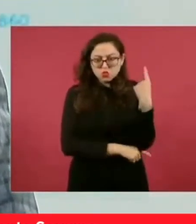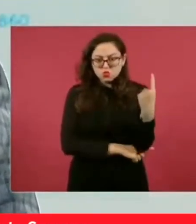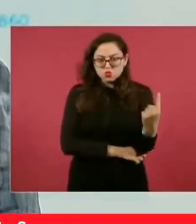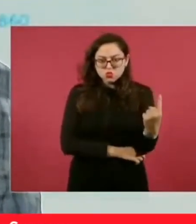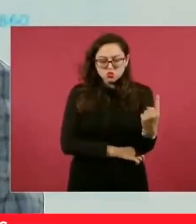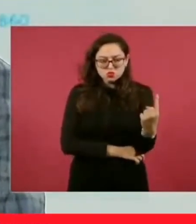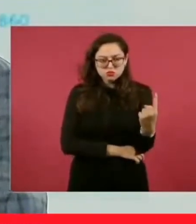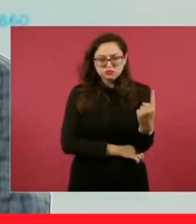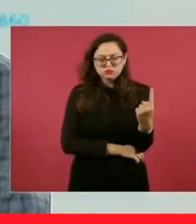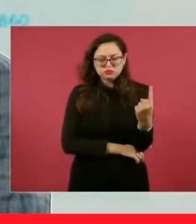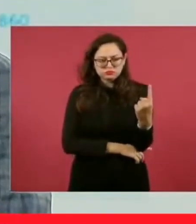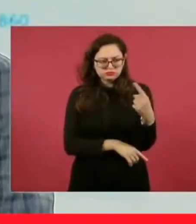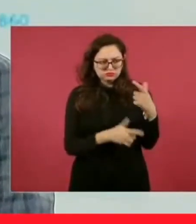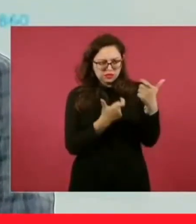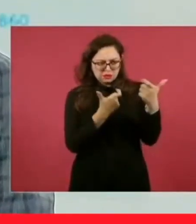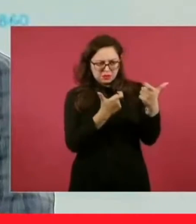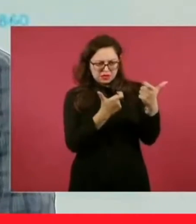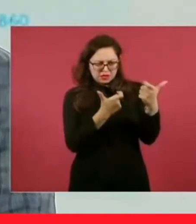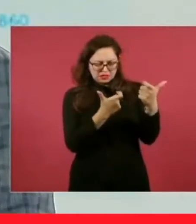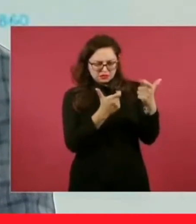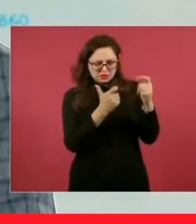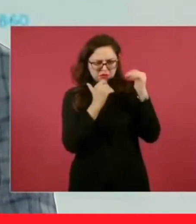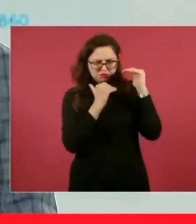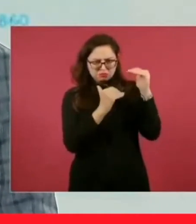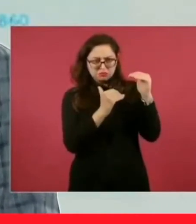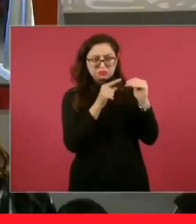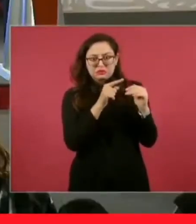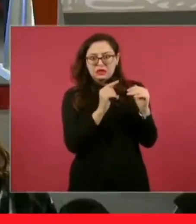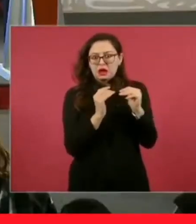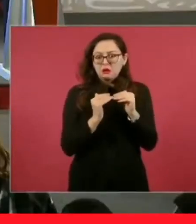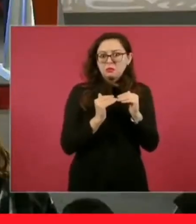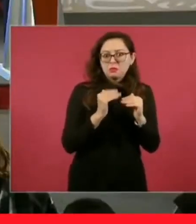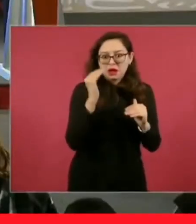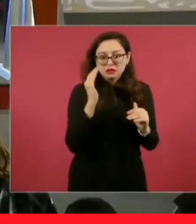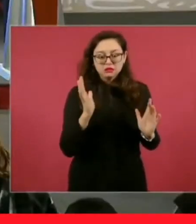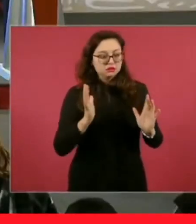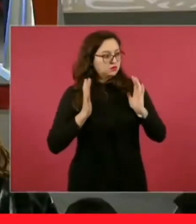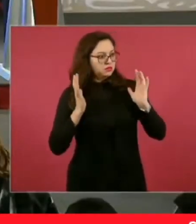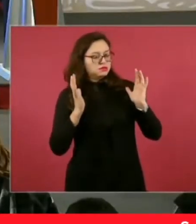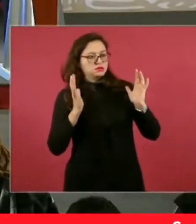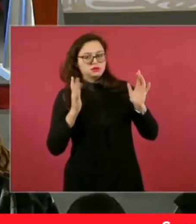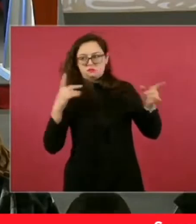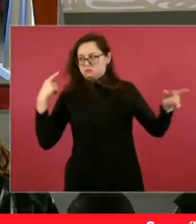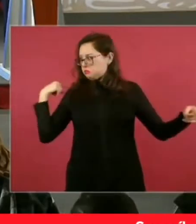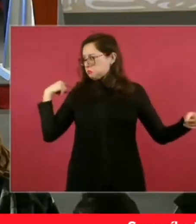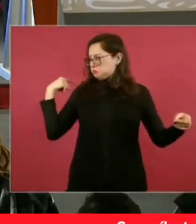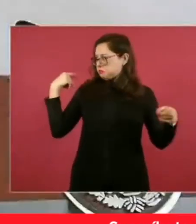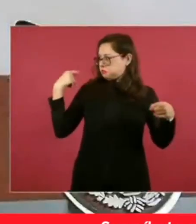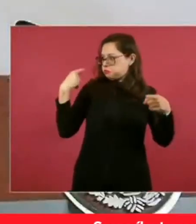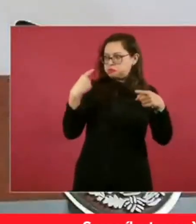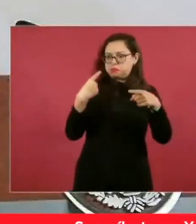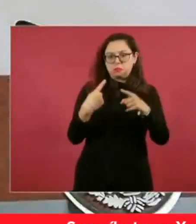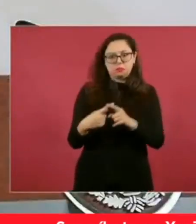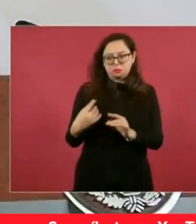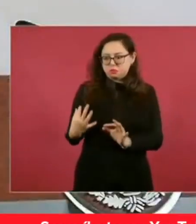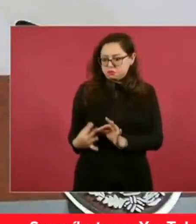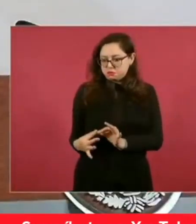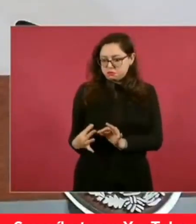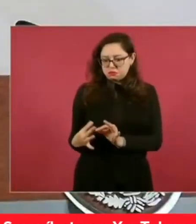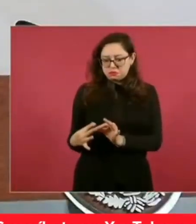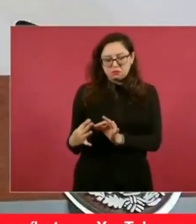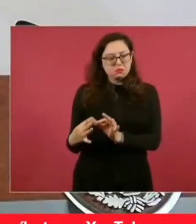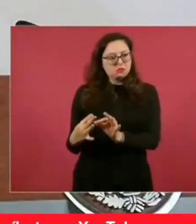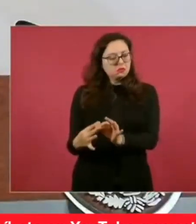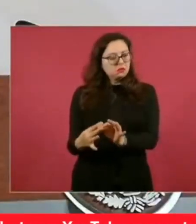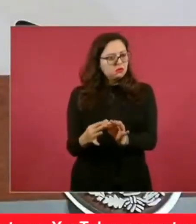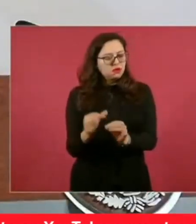centavos. Sin embargo, vale la pena señalarlo, pero esto sí realmente es un dato totalmente atípico, porque podemos ver, como siempre